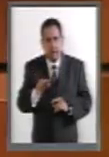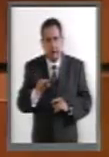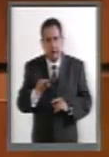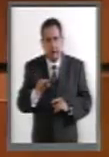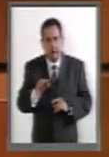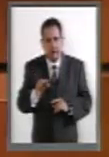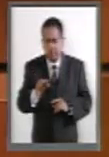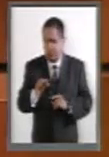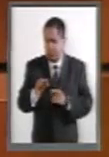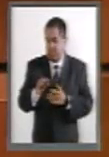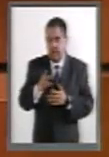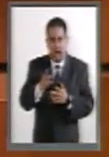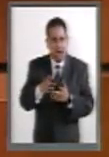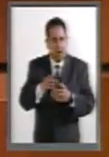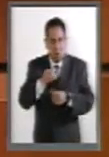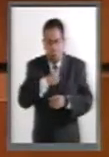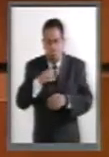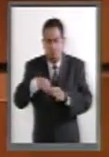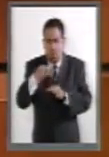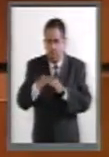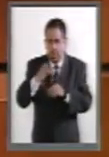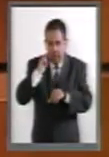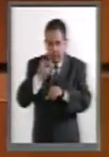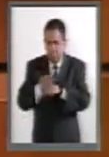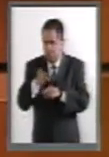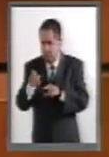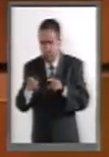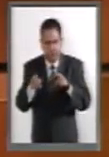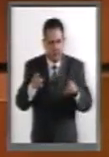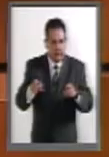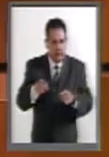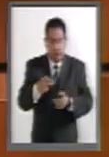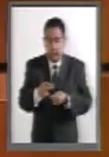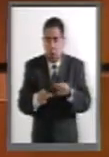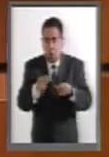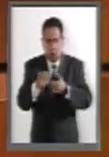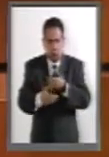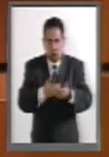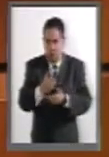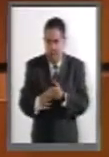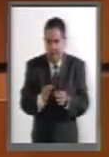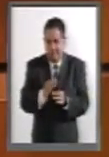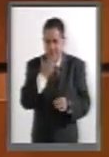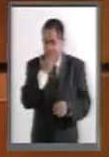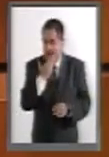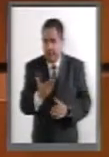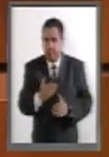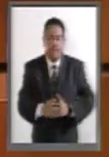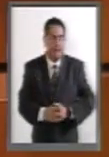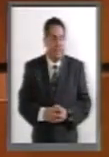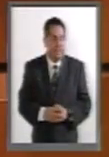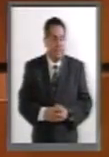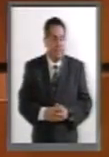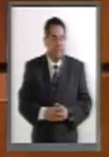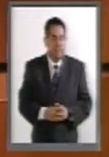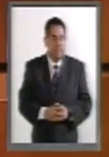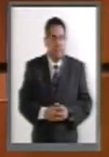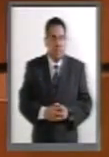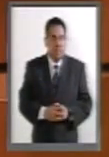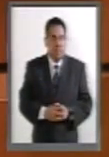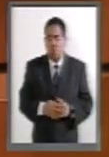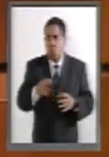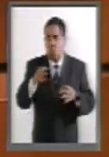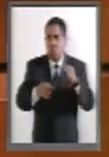desincentivar el incumplimiento de las obligaciones en las transacciones mercantiles. Con la introducción de los juicios orales